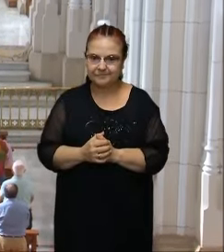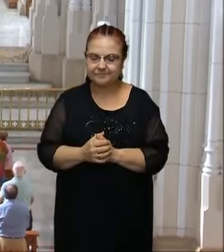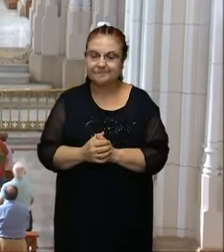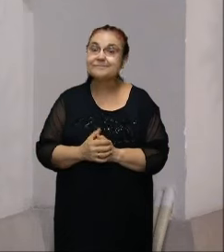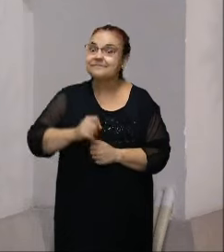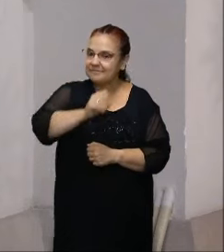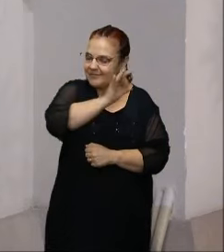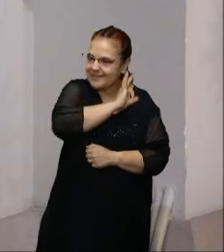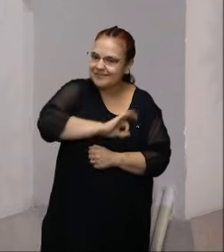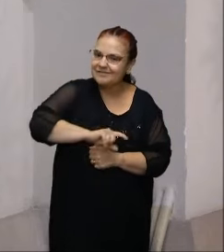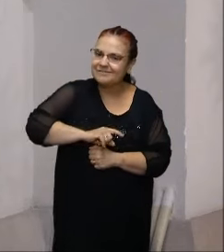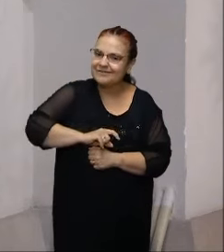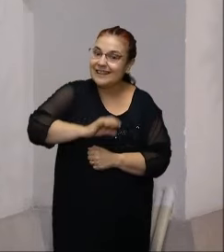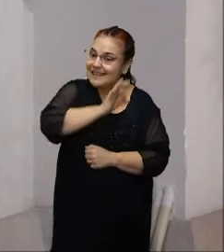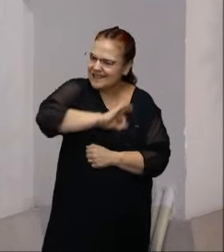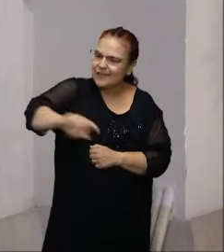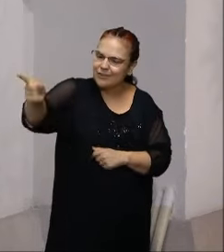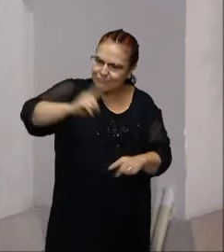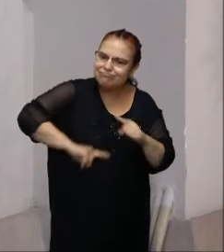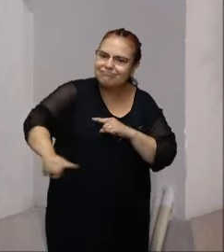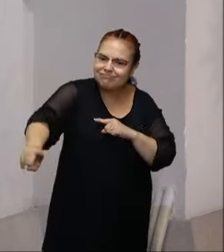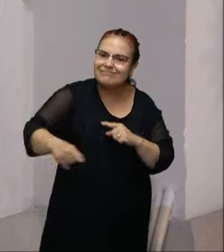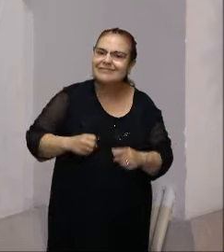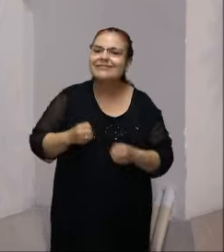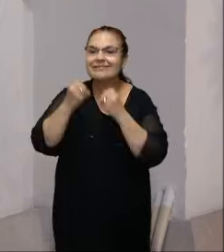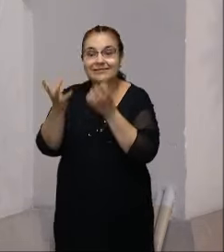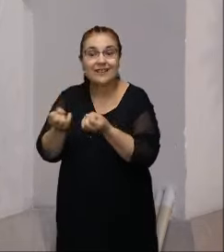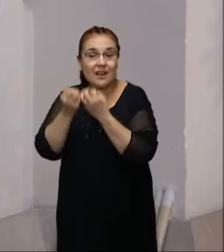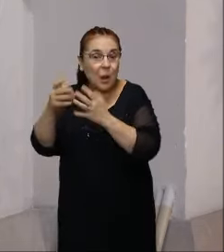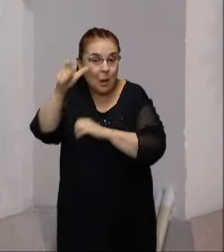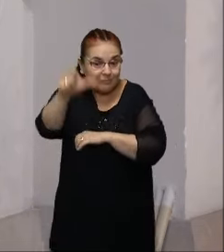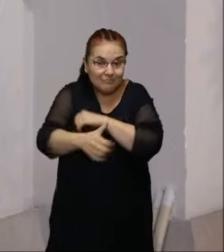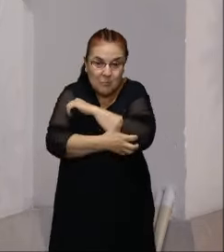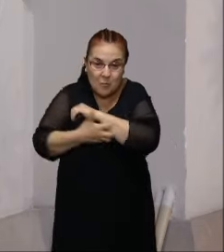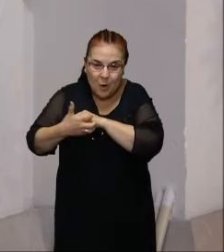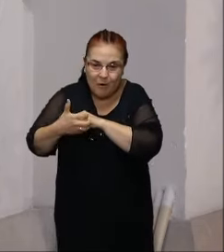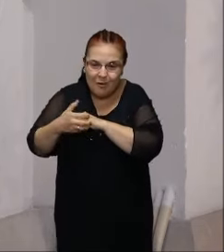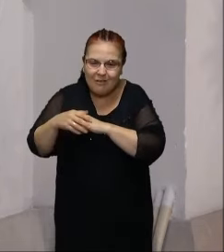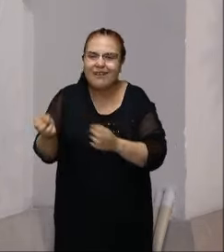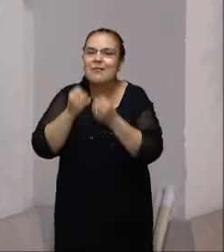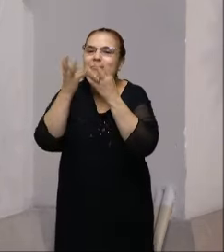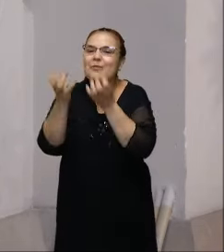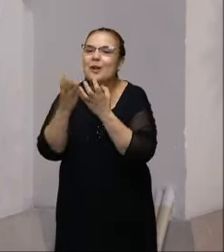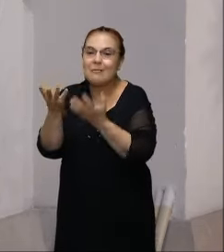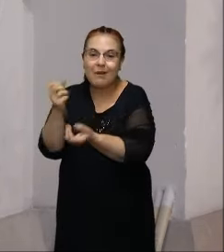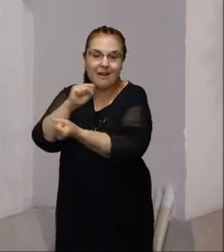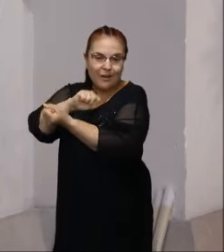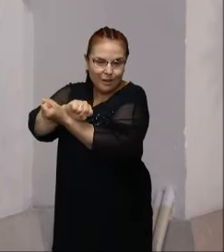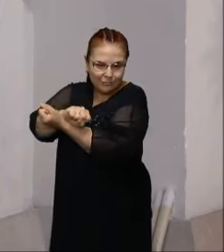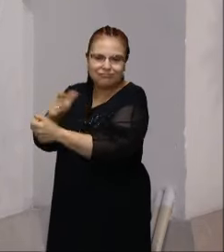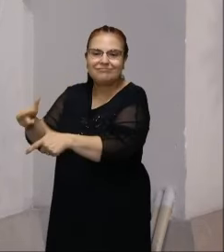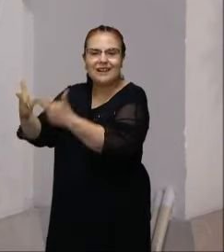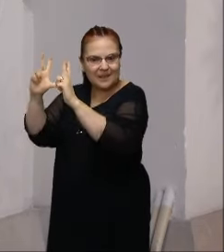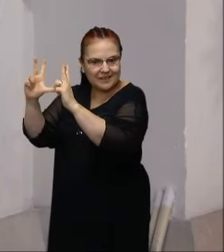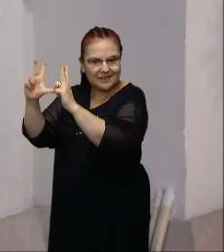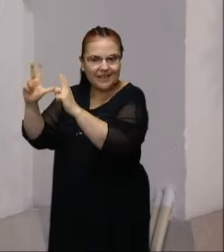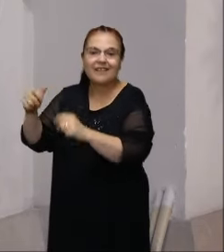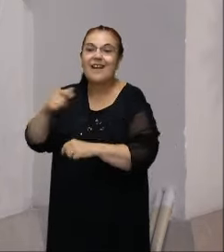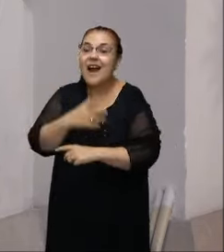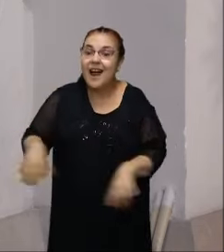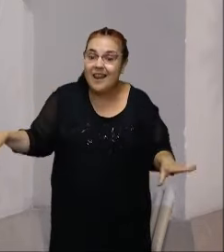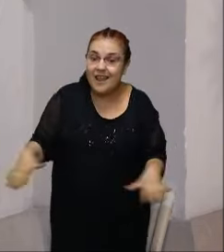El Señor me ha enviado a evangelizar a los pobres, a proclamar a los cautivos la libertad.